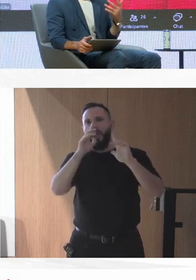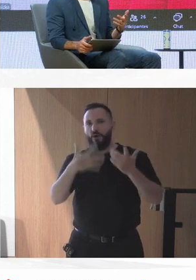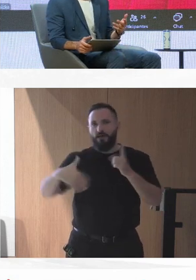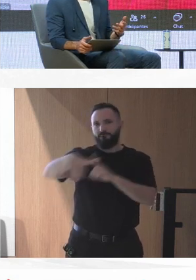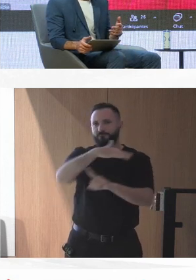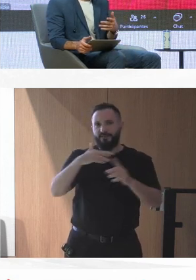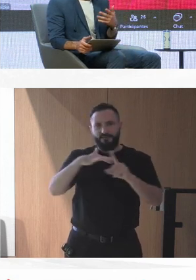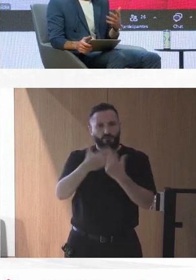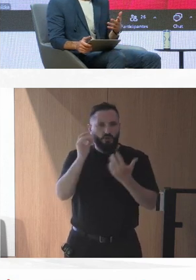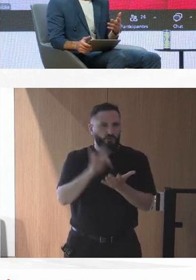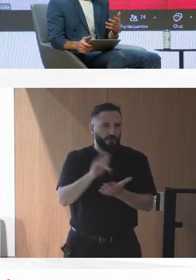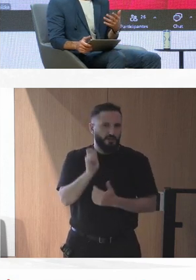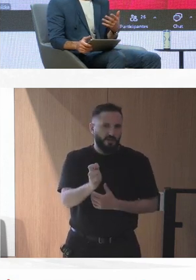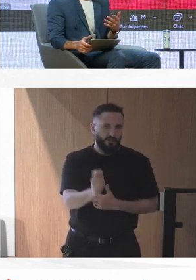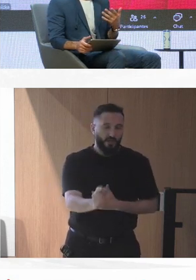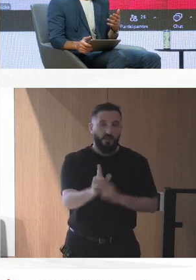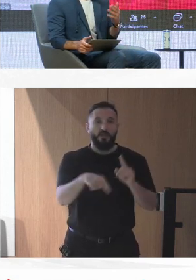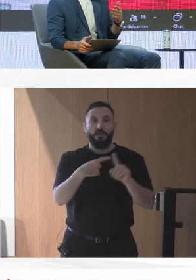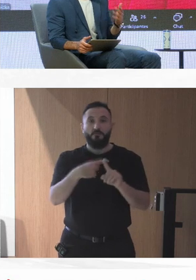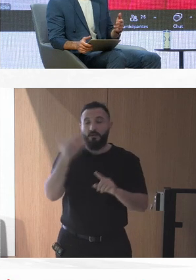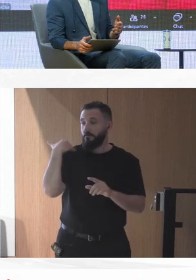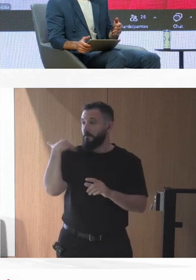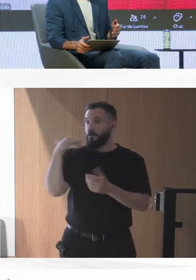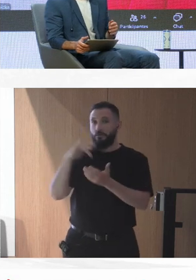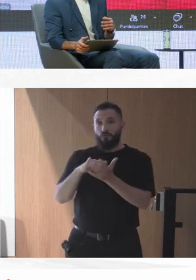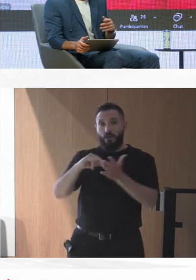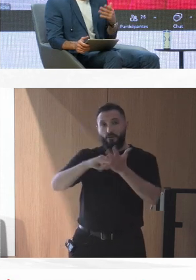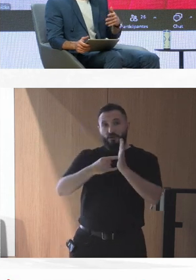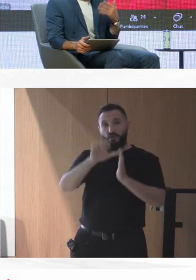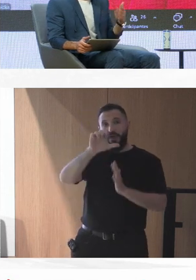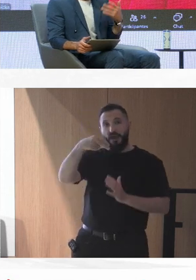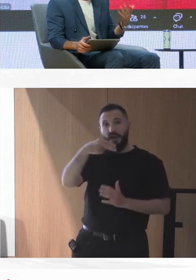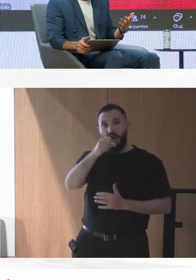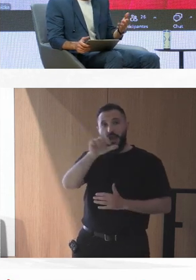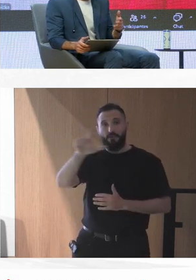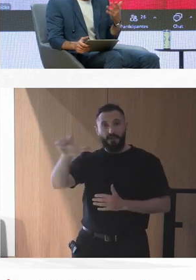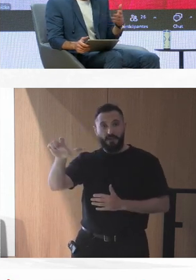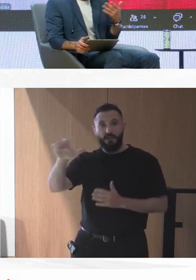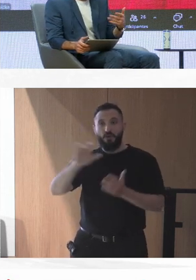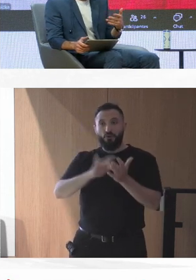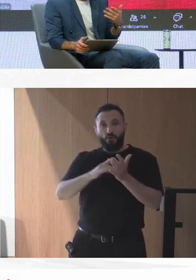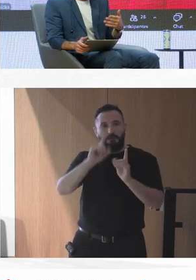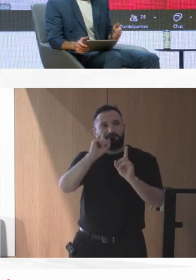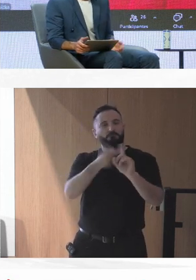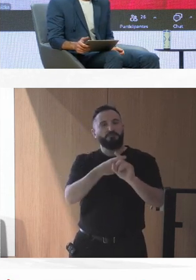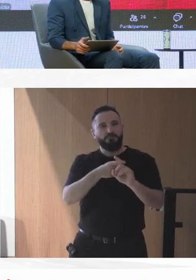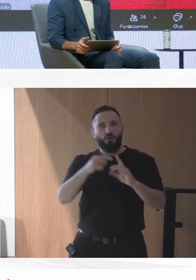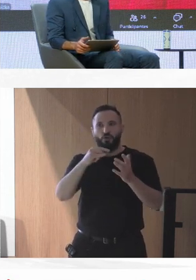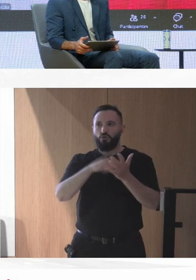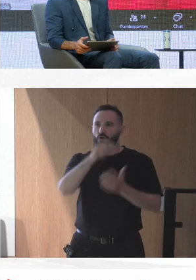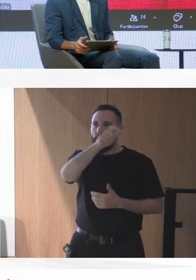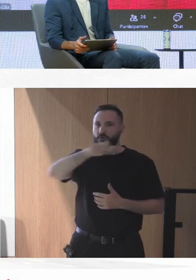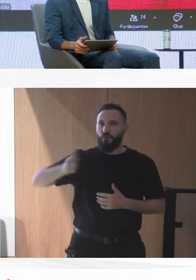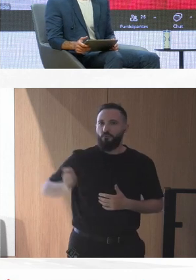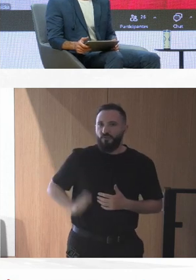Son los hallazgos que hemos tenido en el proyecto Enable, que muchos profesionales ya